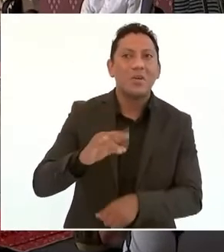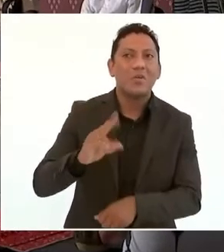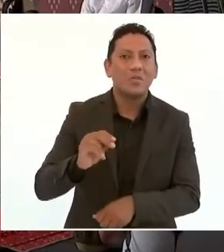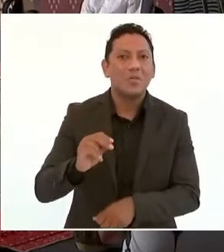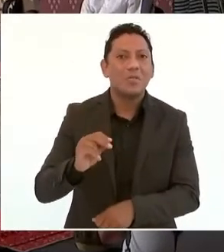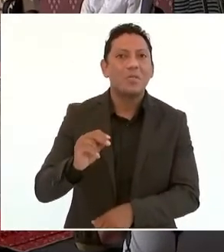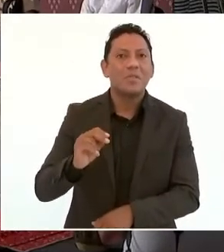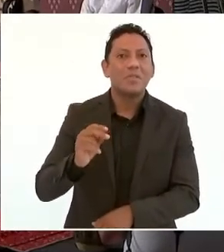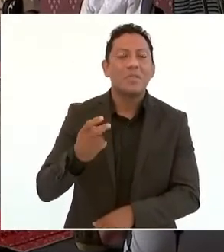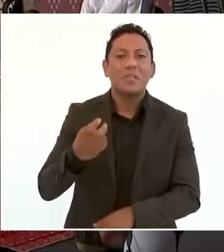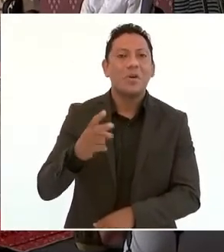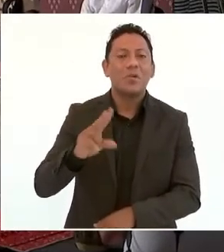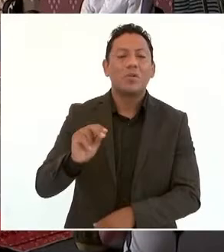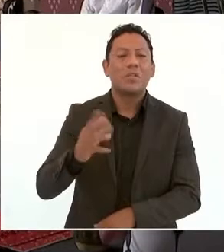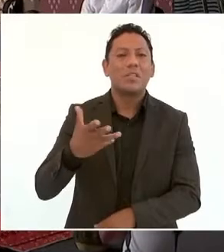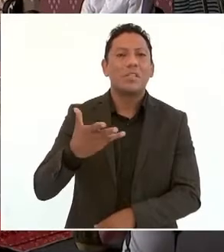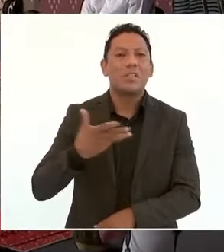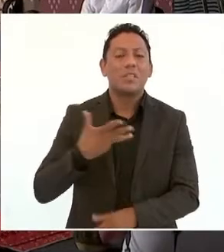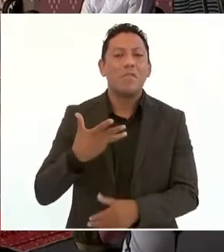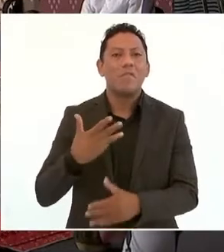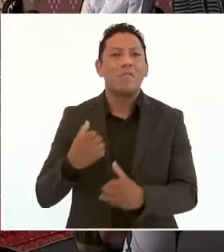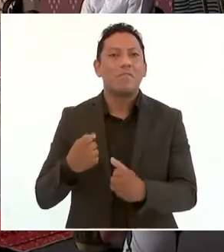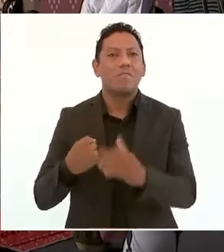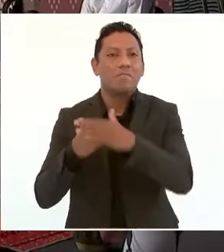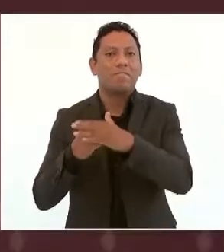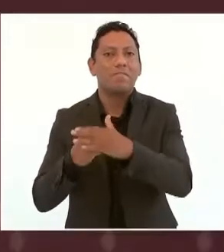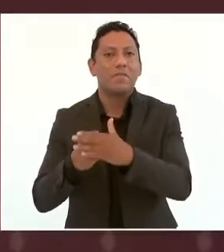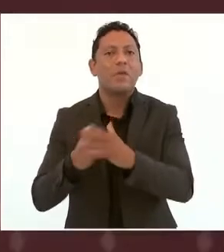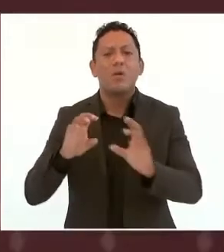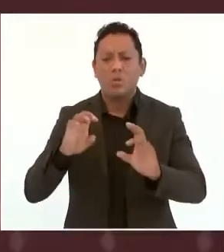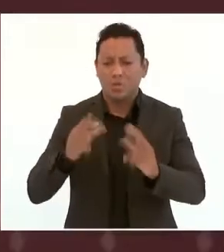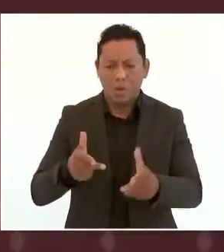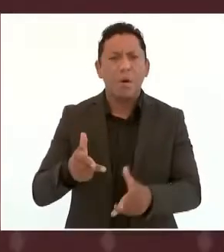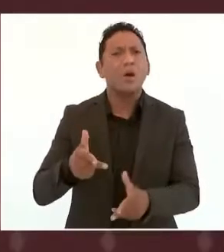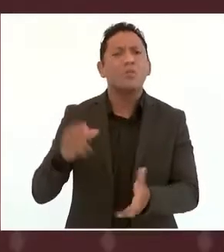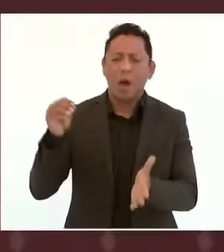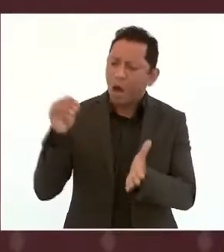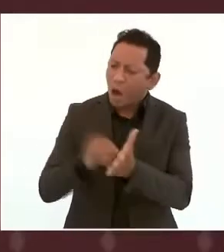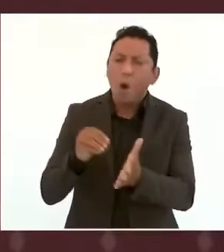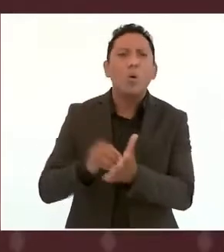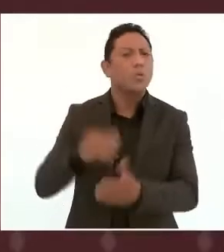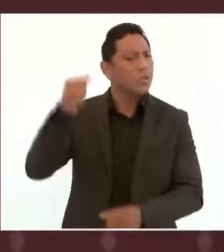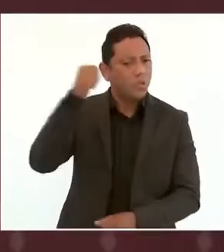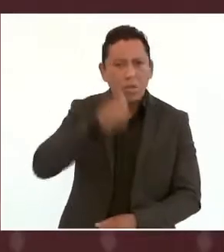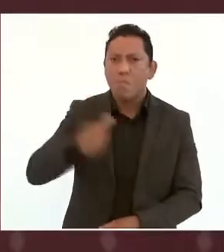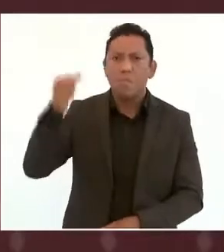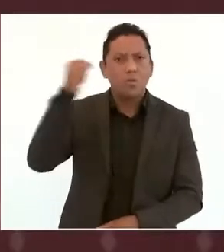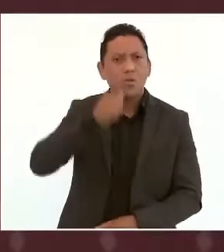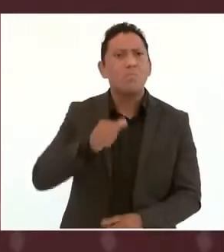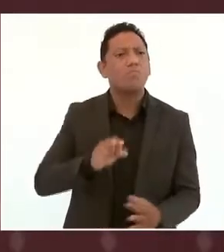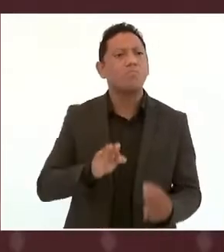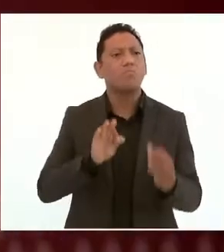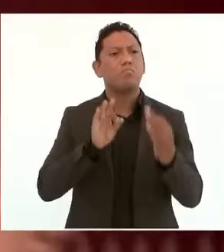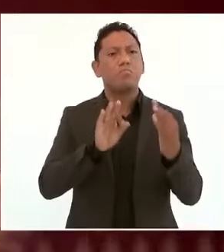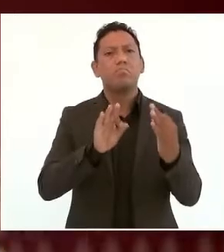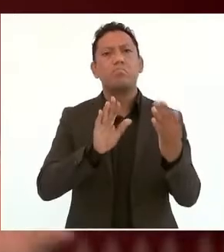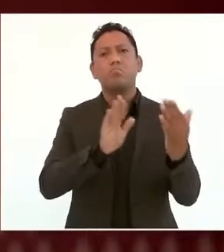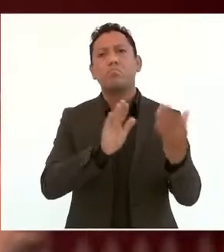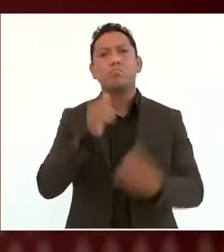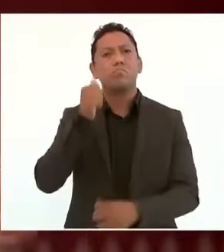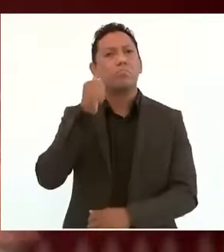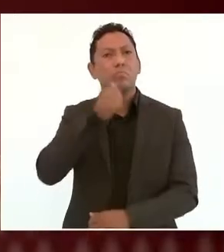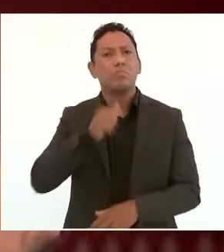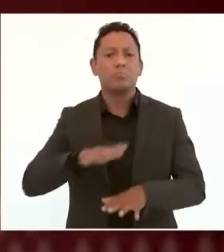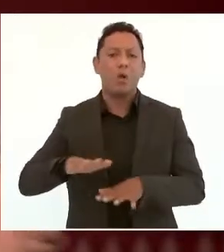tiene sustento. Chiapas ha estado siempre presente en